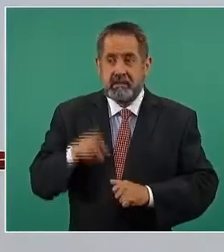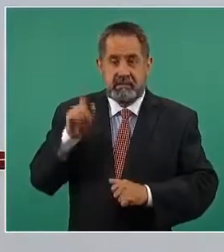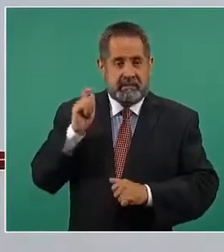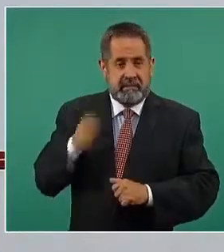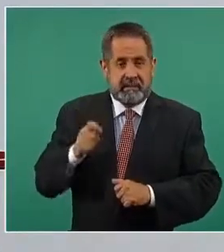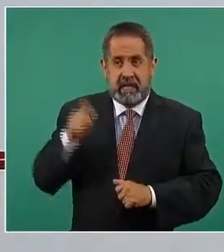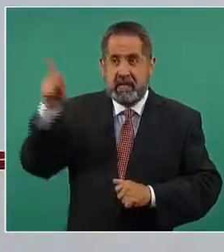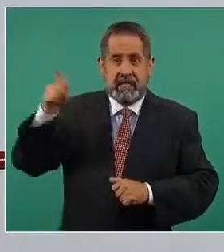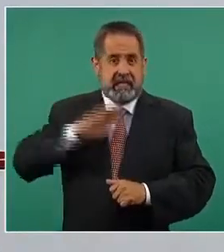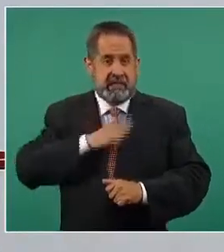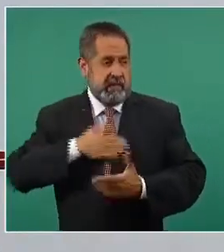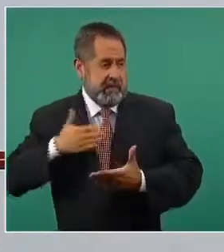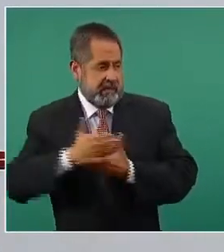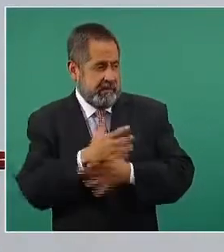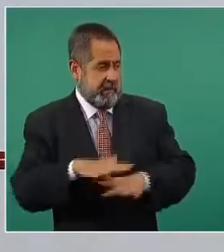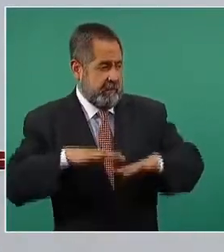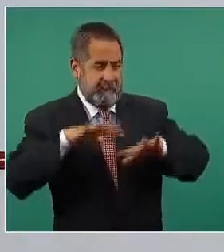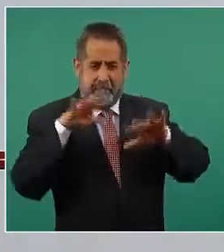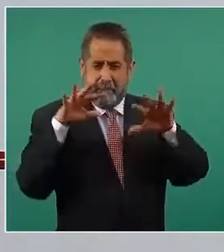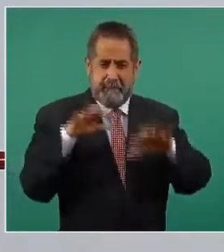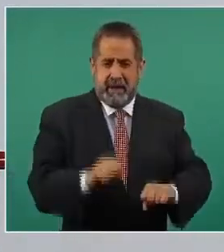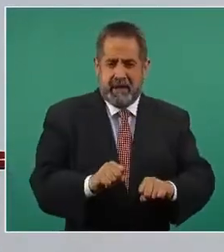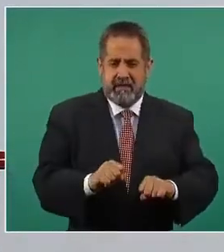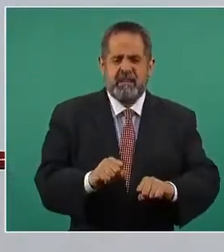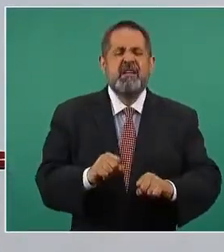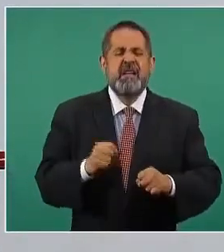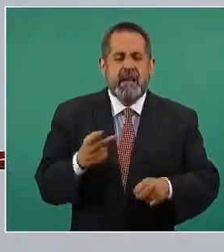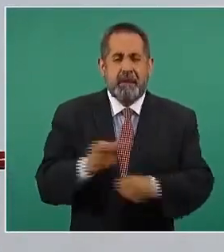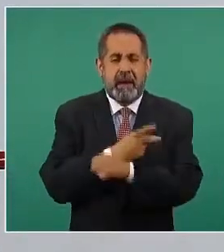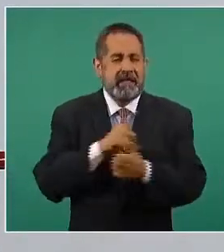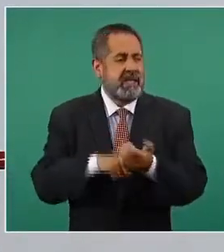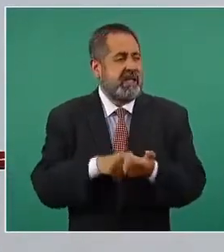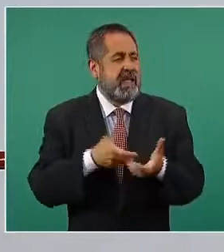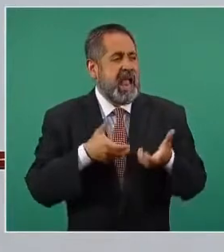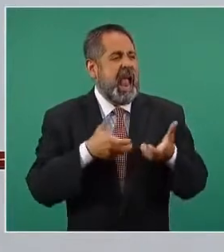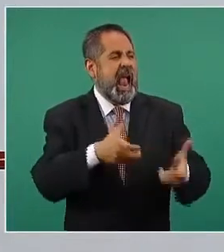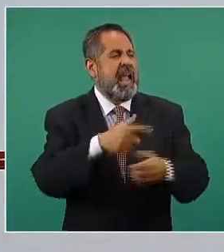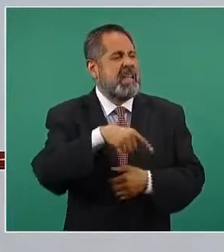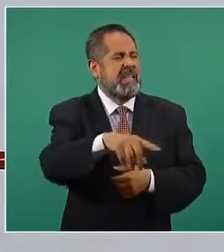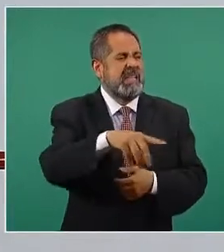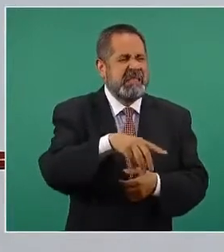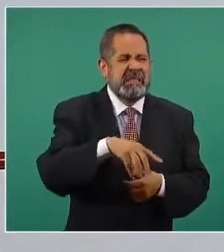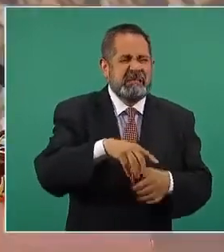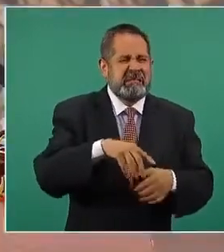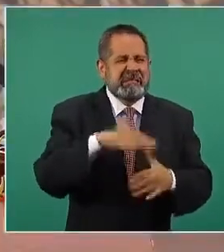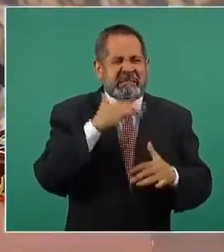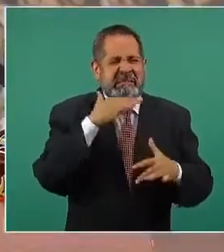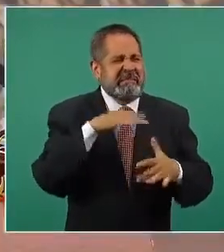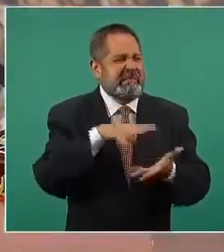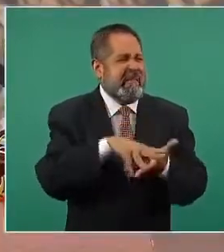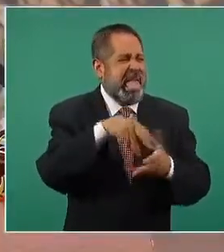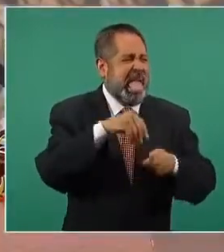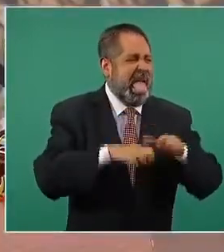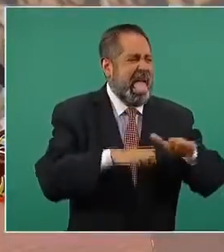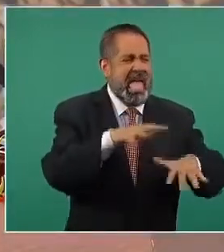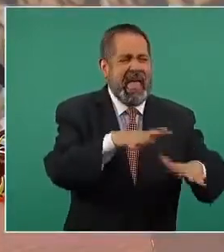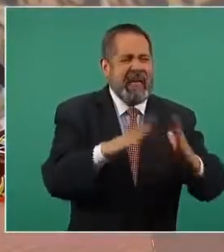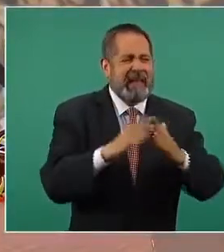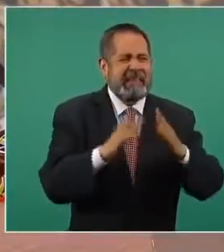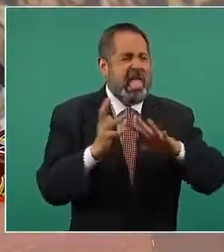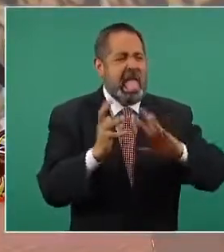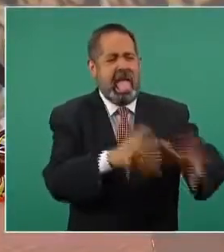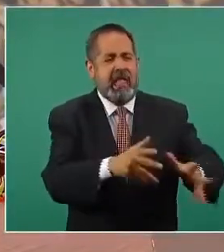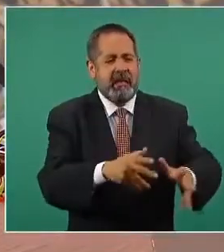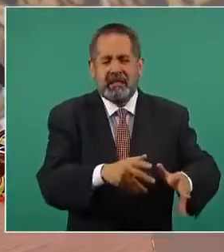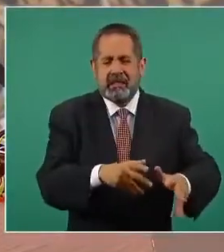esta ciudad, los barrios lodosos y polvorientos fueron